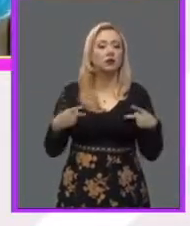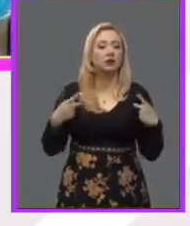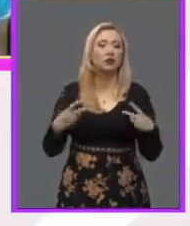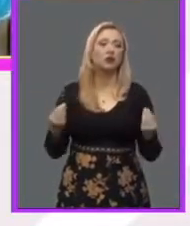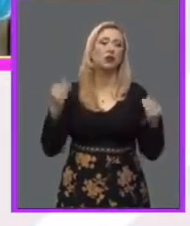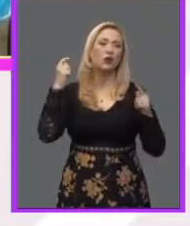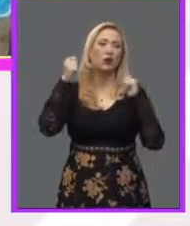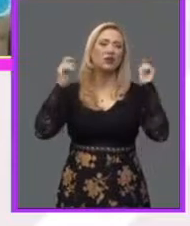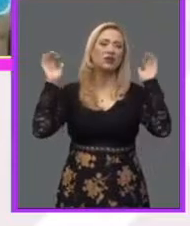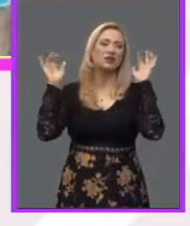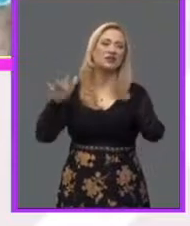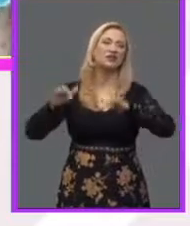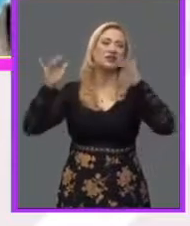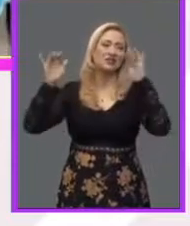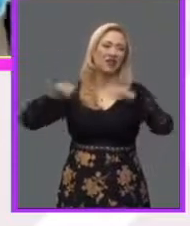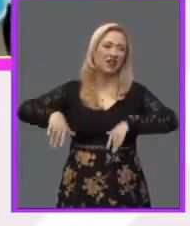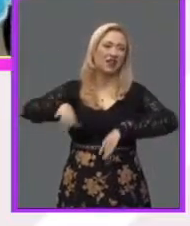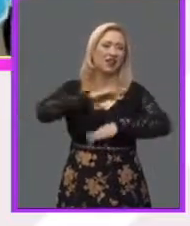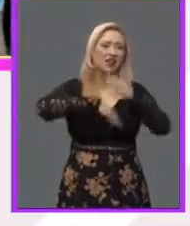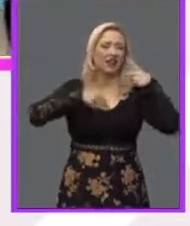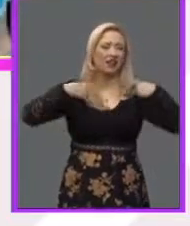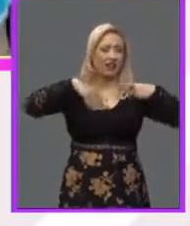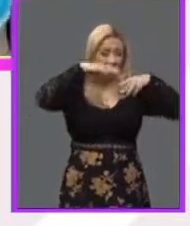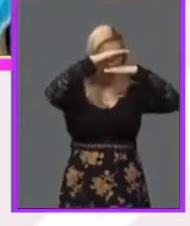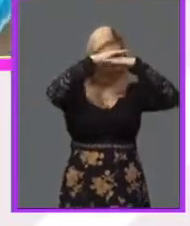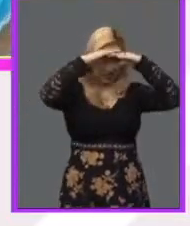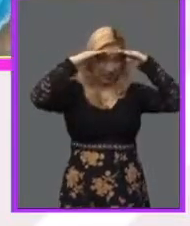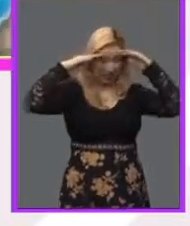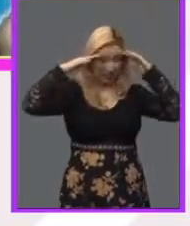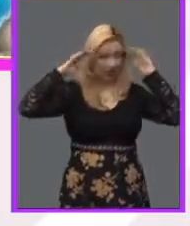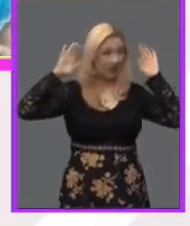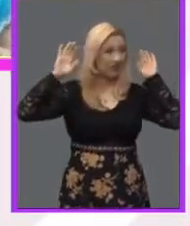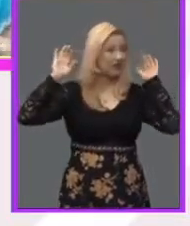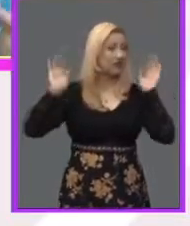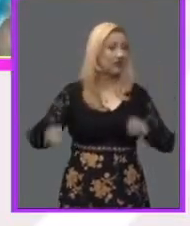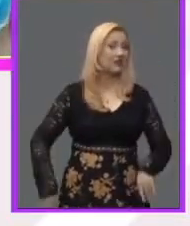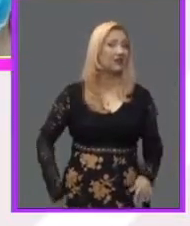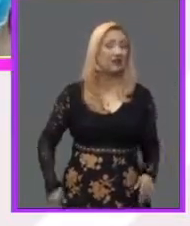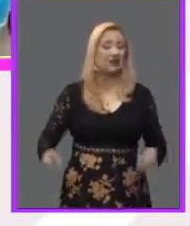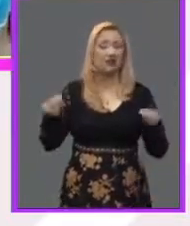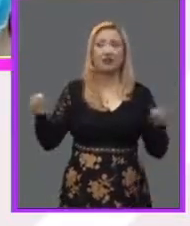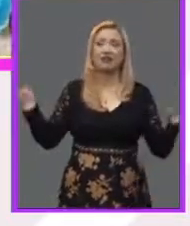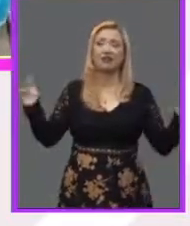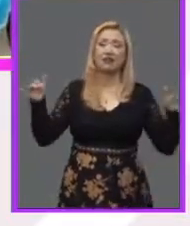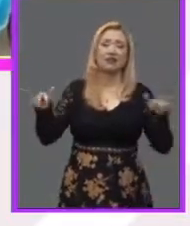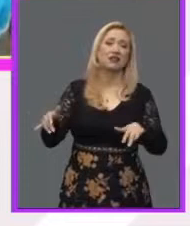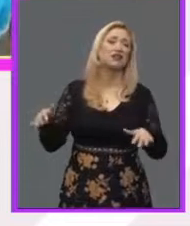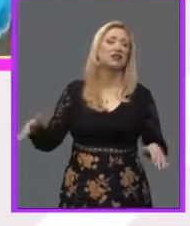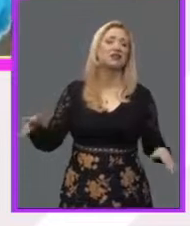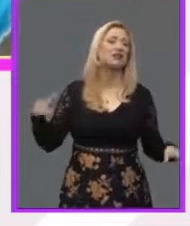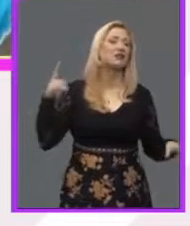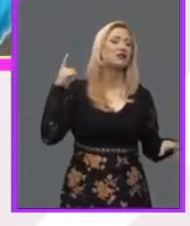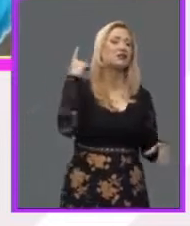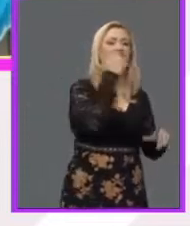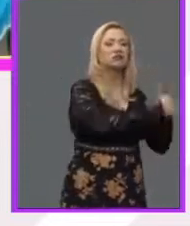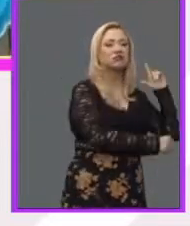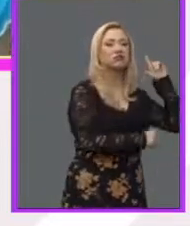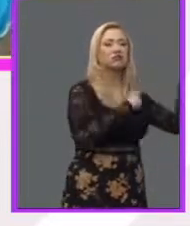de turistificación. Como ya es una ciudad parque de diversiones o una ciudad concepto, ¿no? Para el